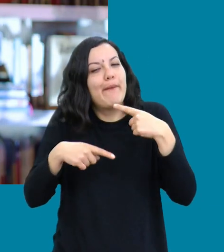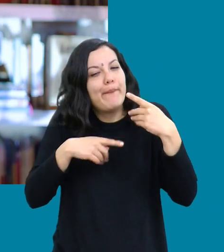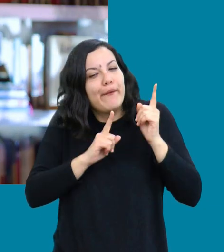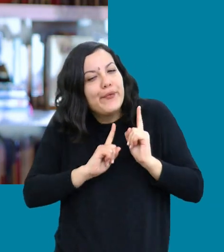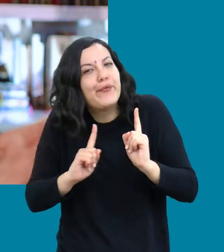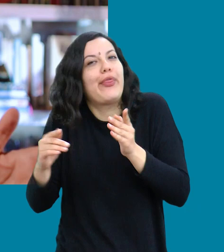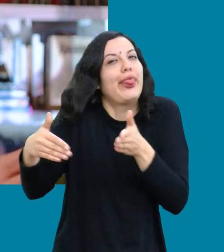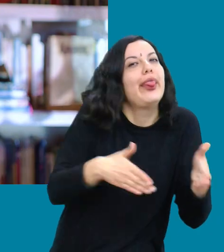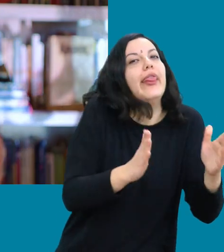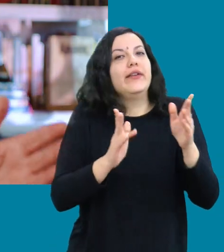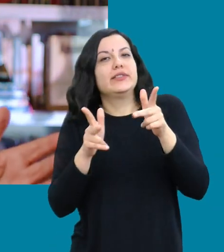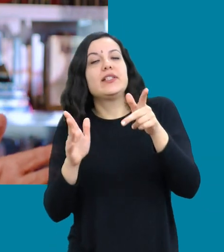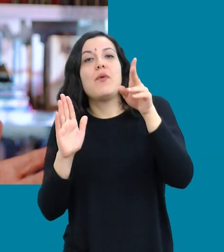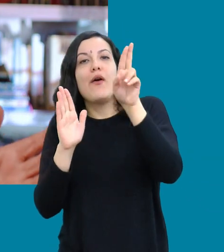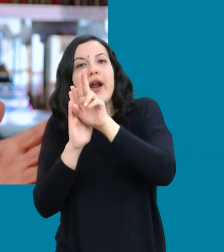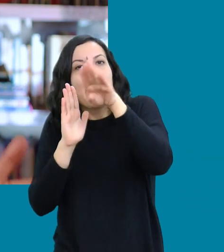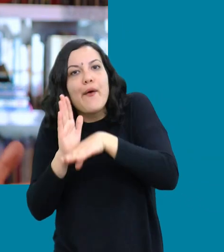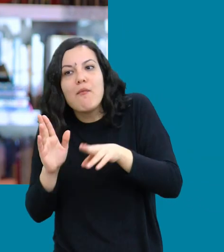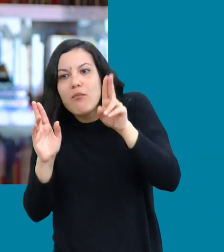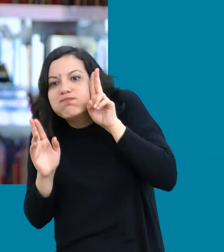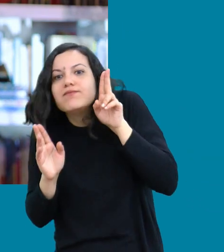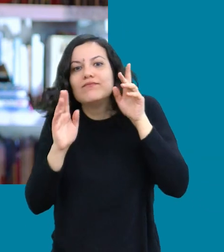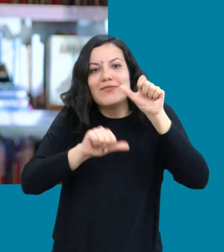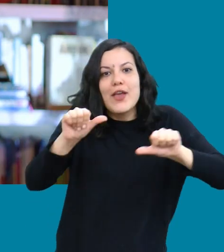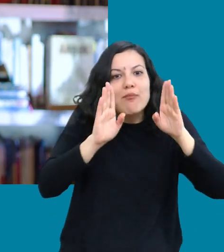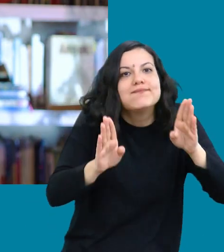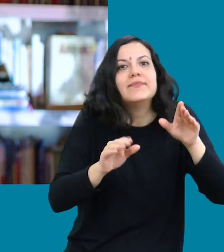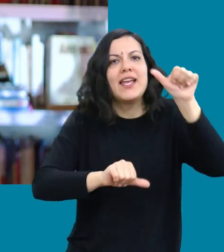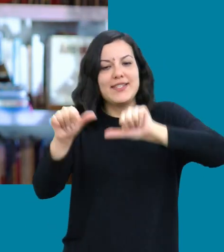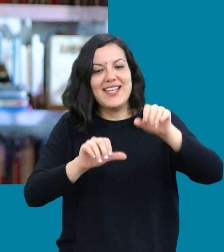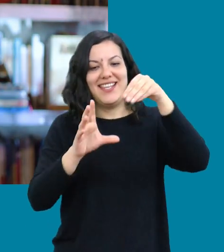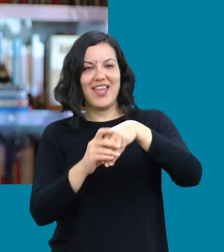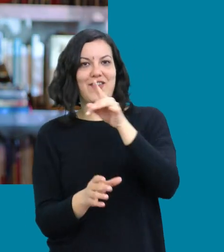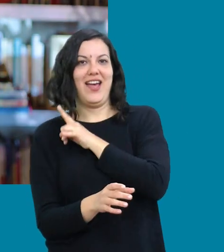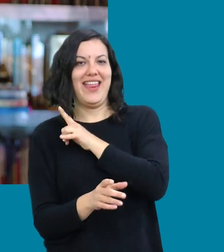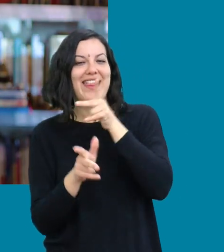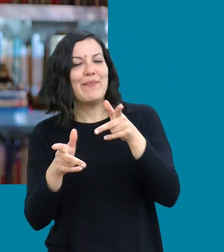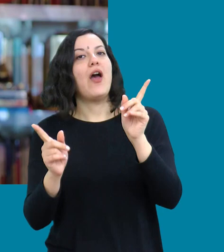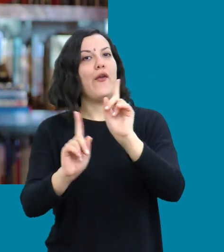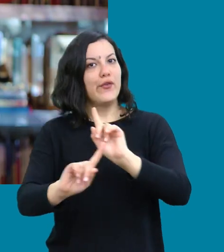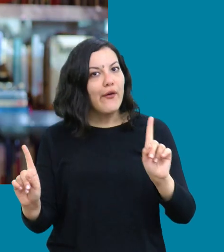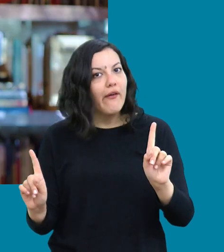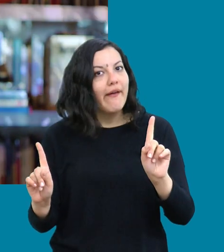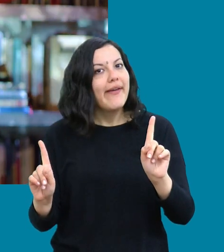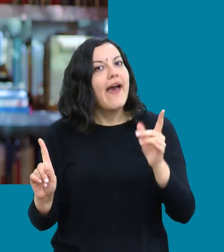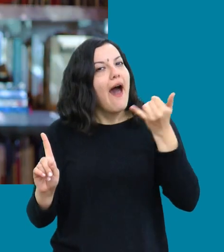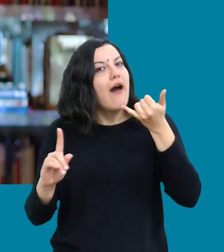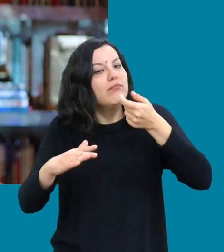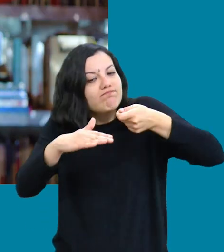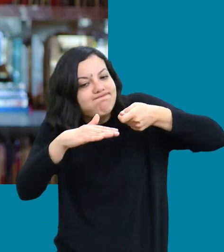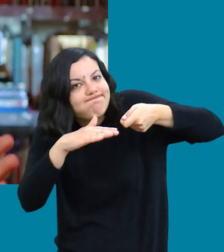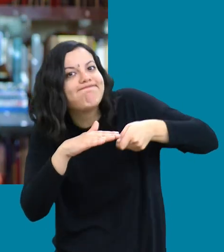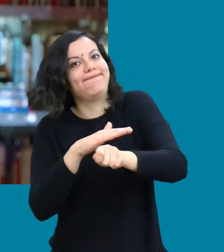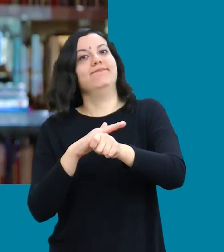decimos academicismo, cientificismo, no decimos ciencia en academia, sino decimos cierto abuso